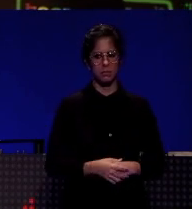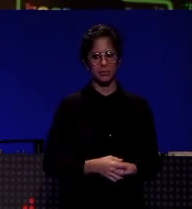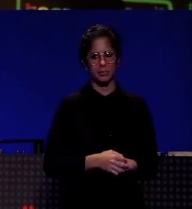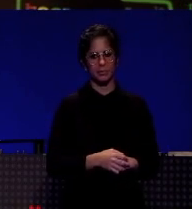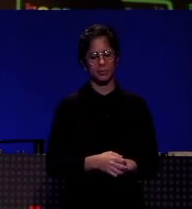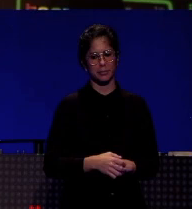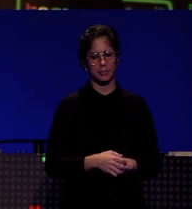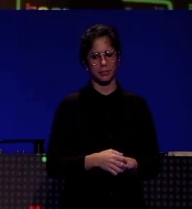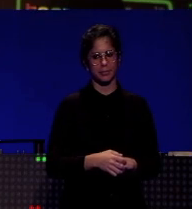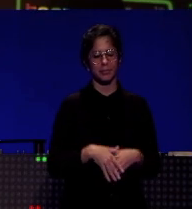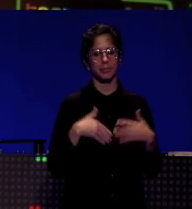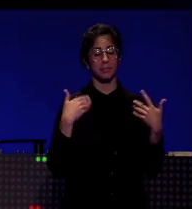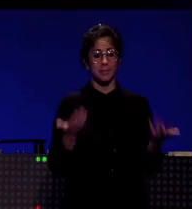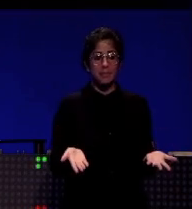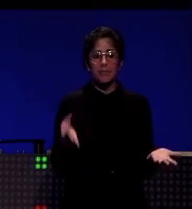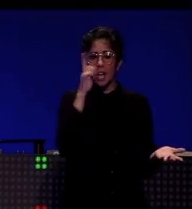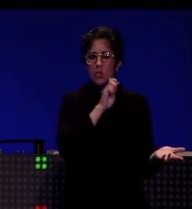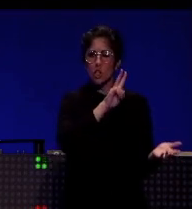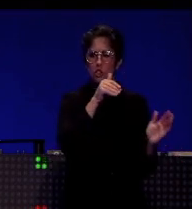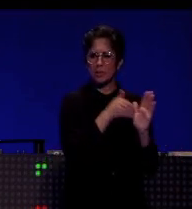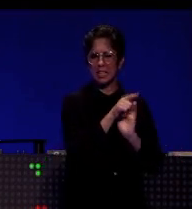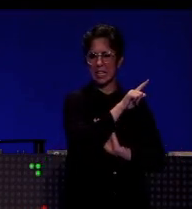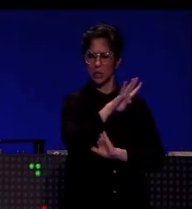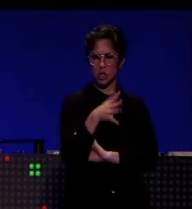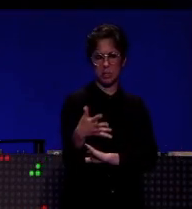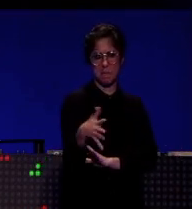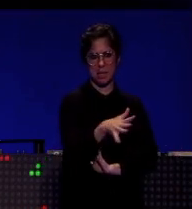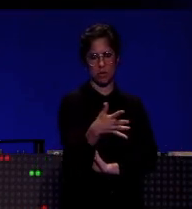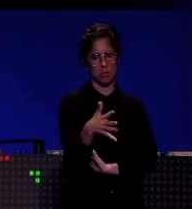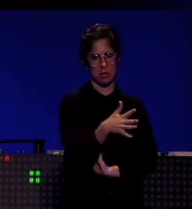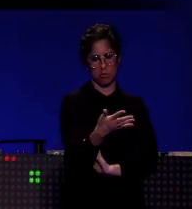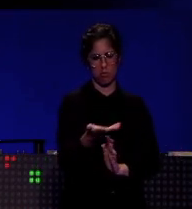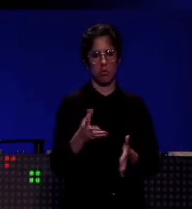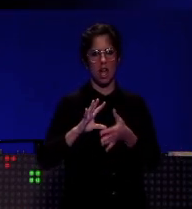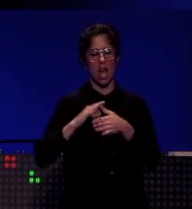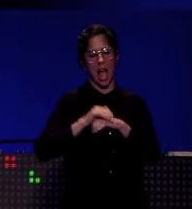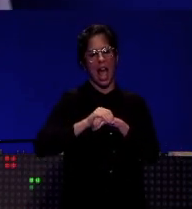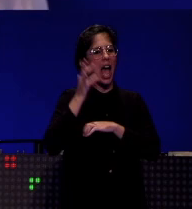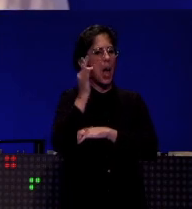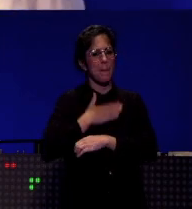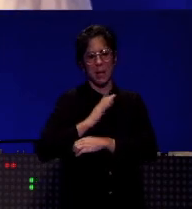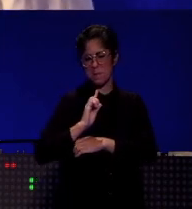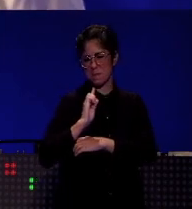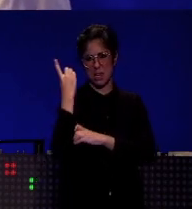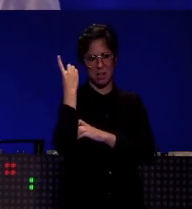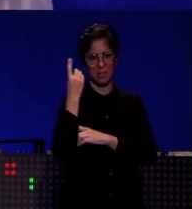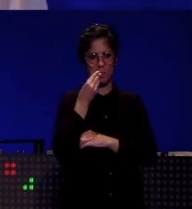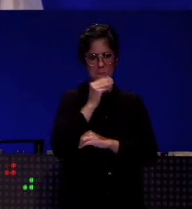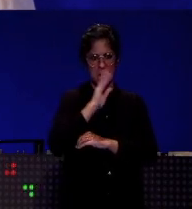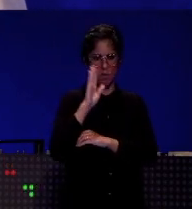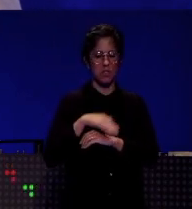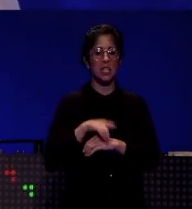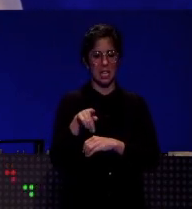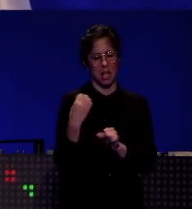llega sobre el año 2014 fue mi mejor amiga y trabaja en marketing digital